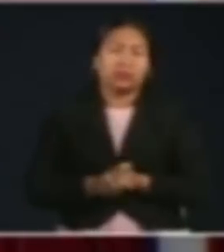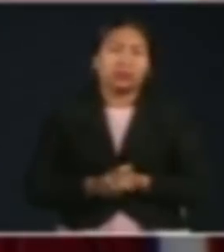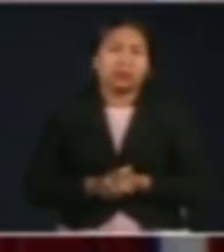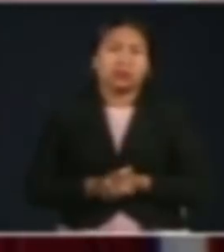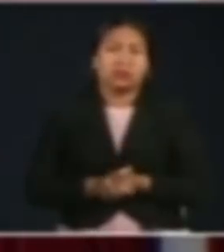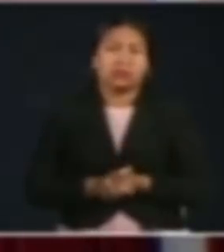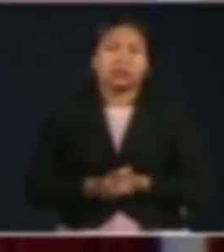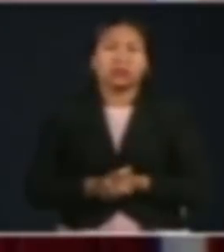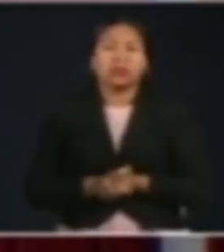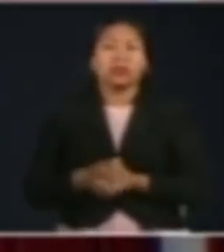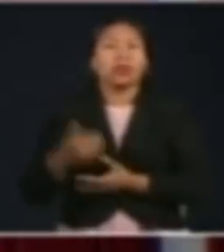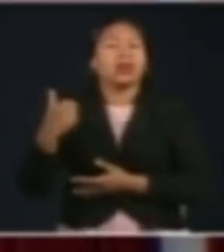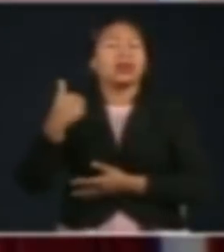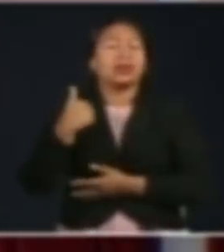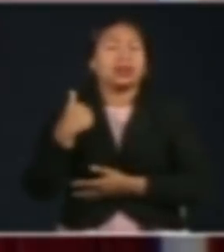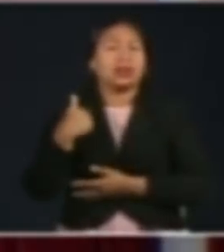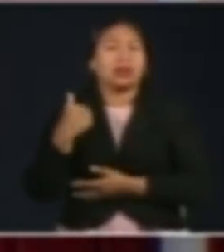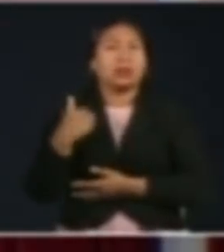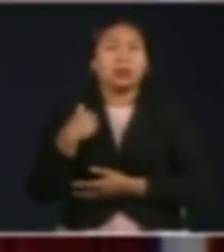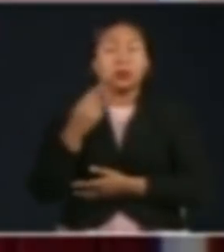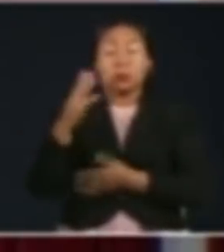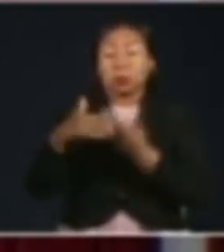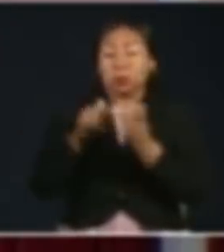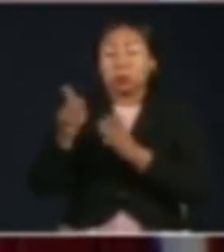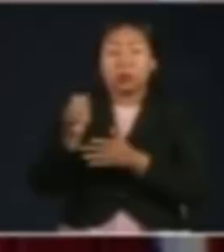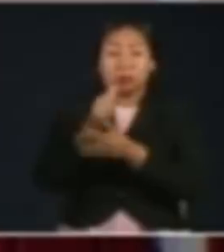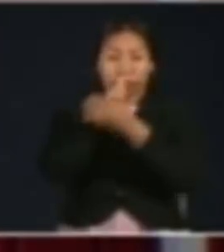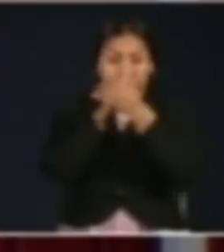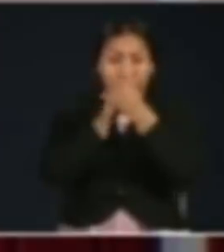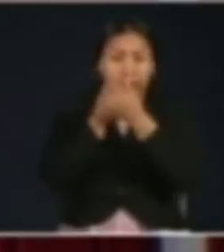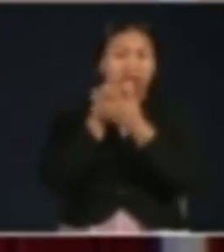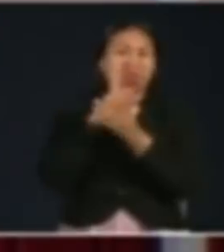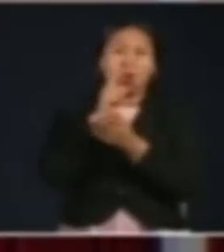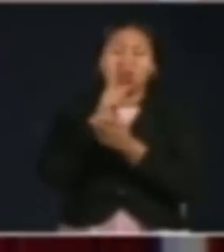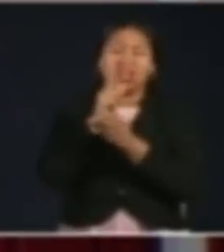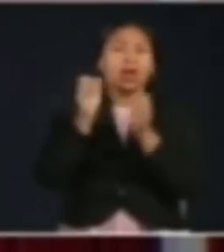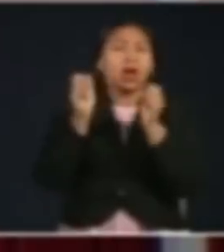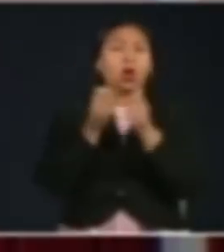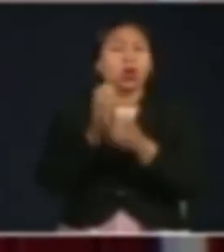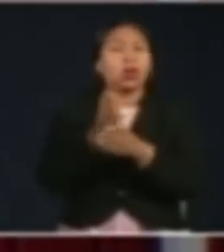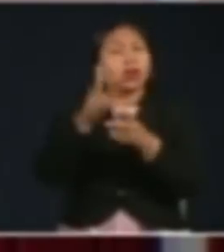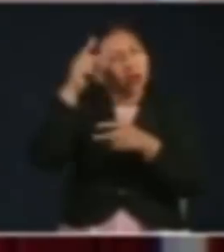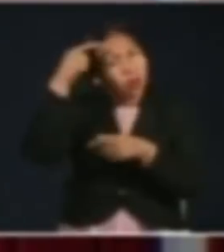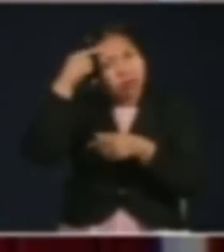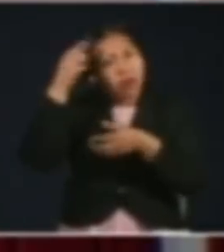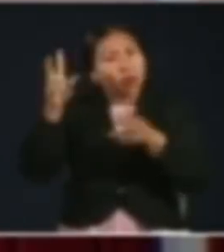de que hay un pacto silencioso con los varelistas? Eso no es verdad.